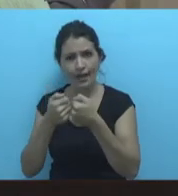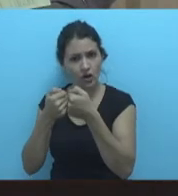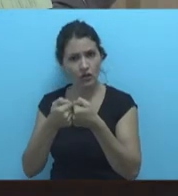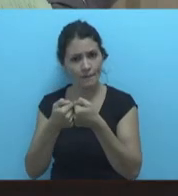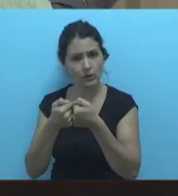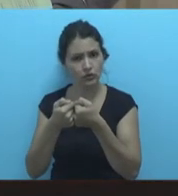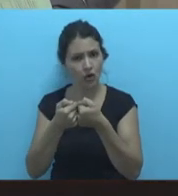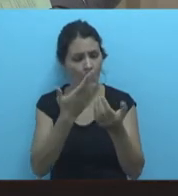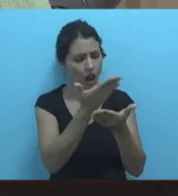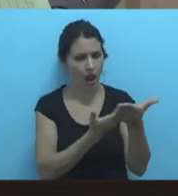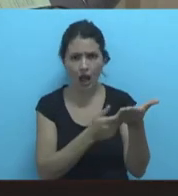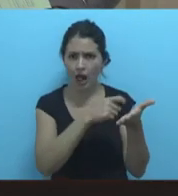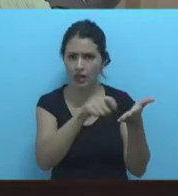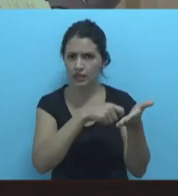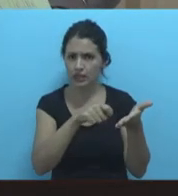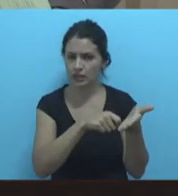Se leyó el texto